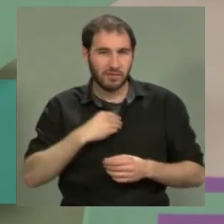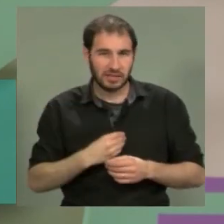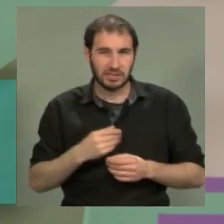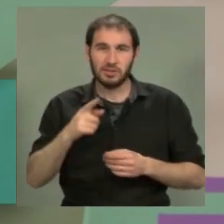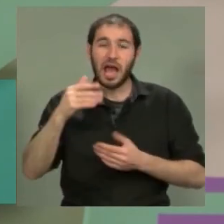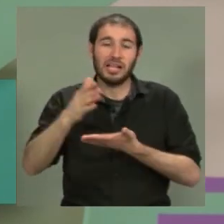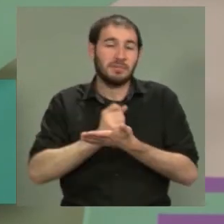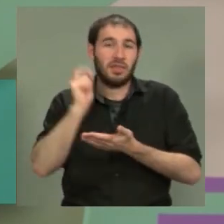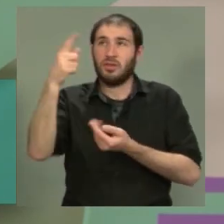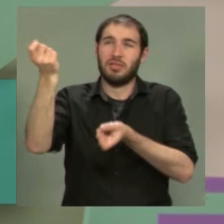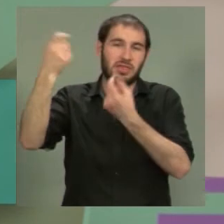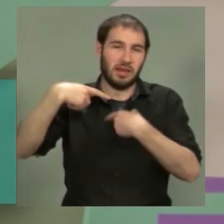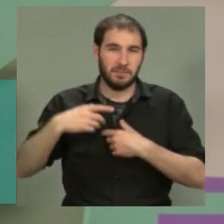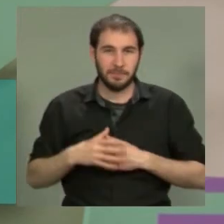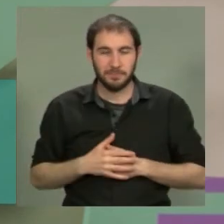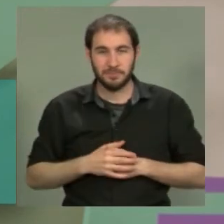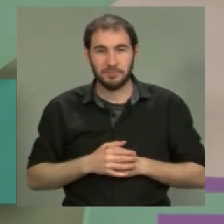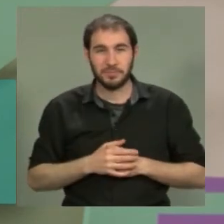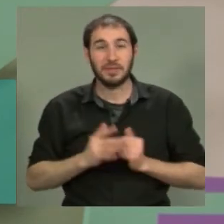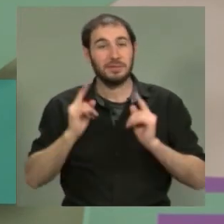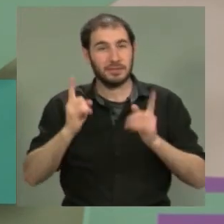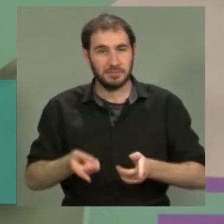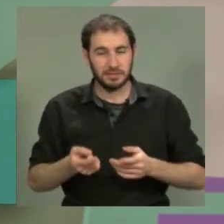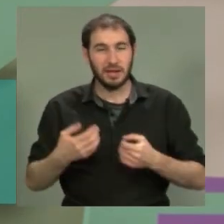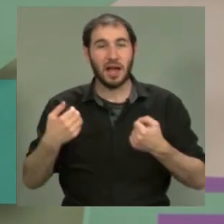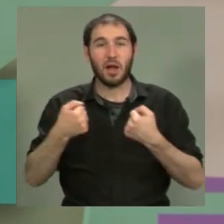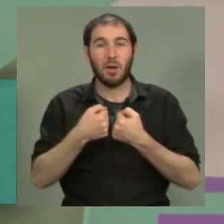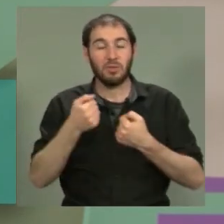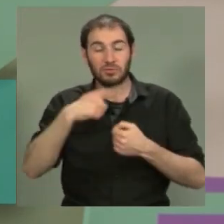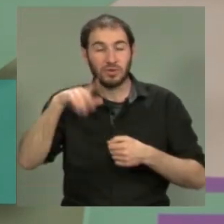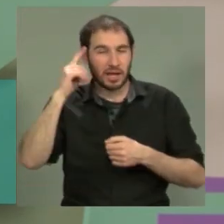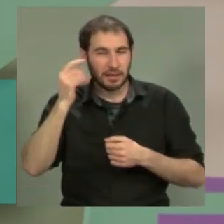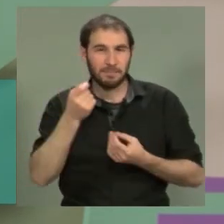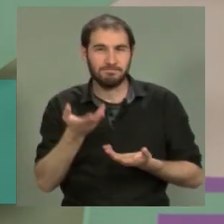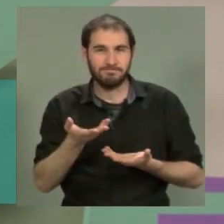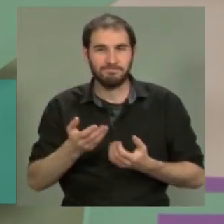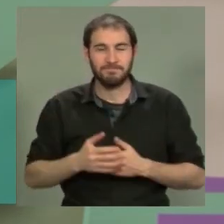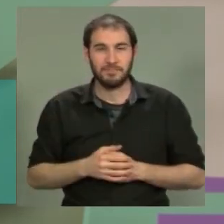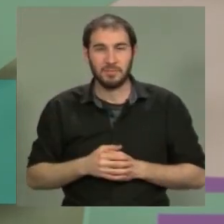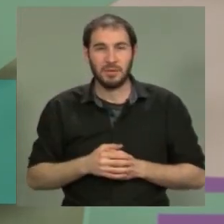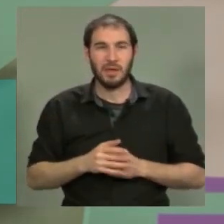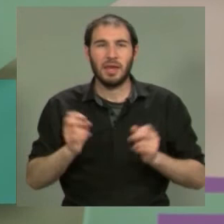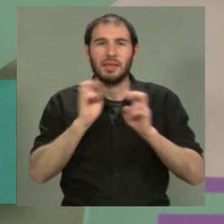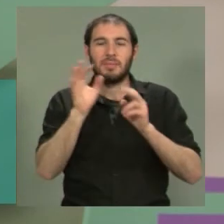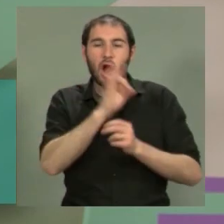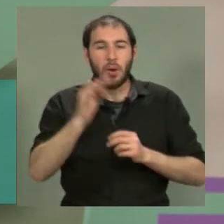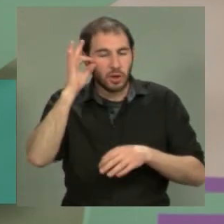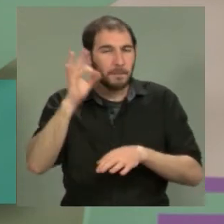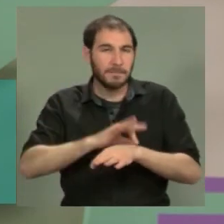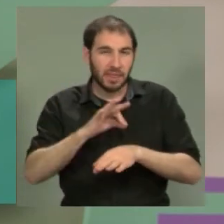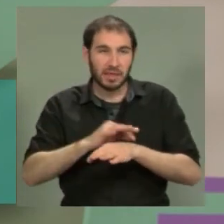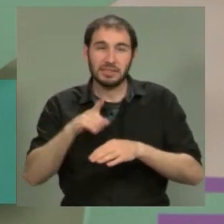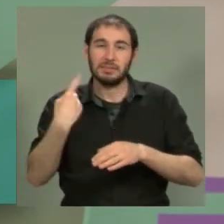aceptarlas, que Dios la puso para nosotros, y también pensar que nada está respeto a la opinión médica y